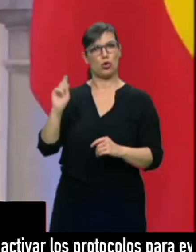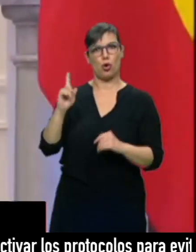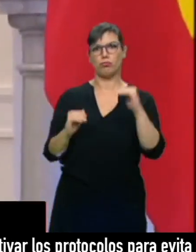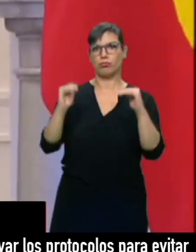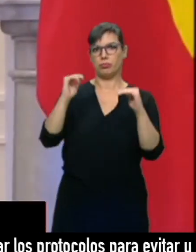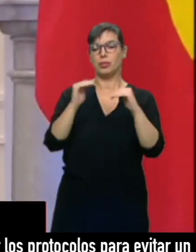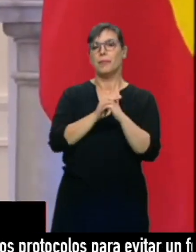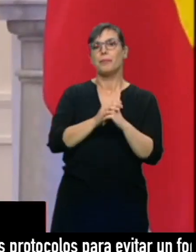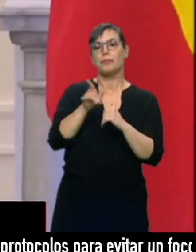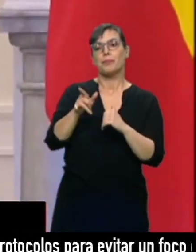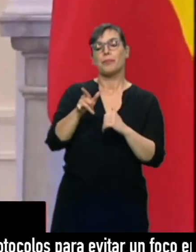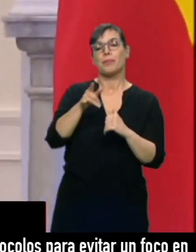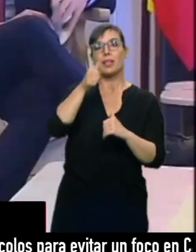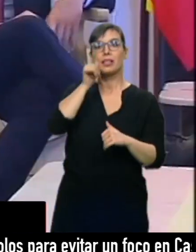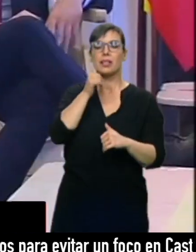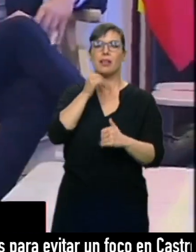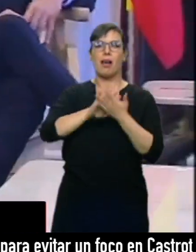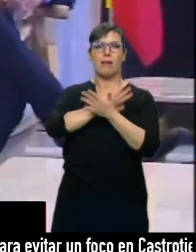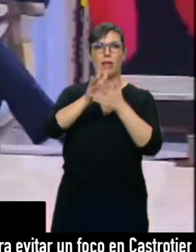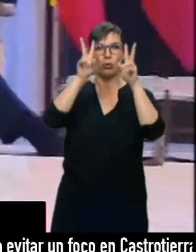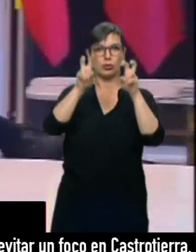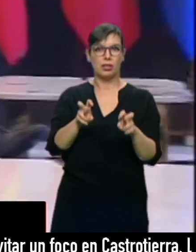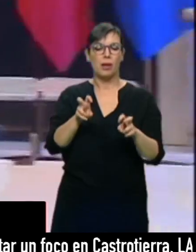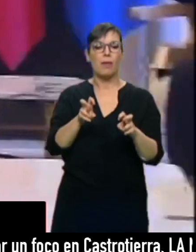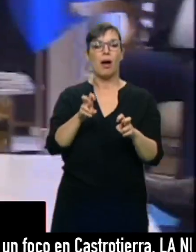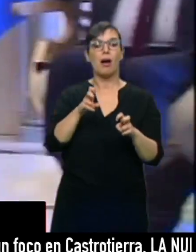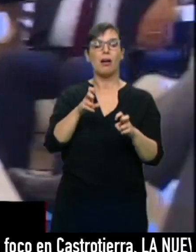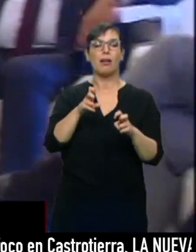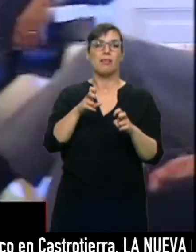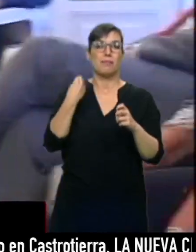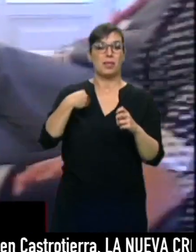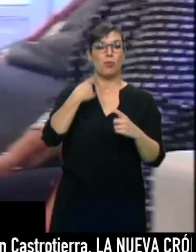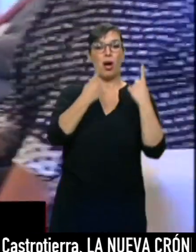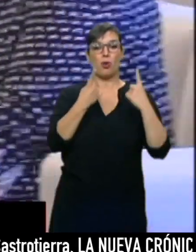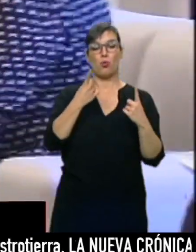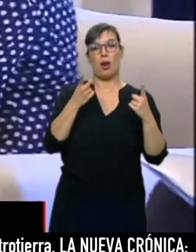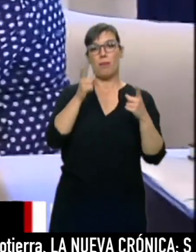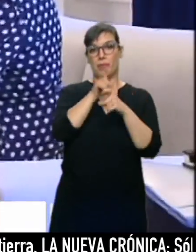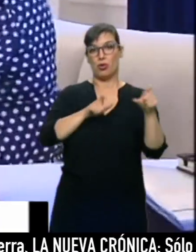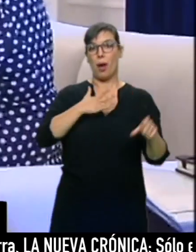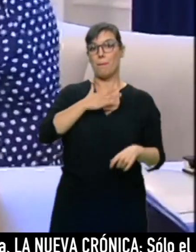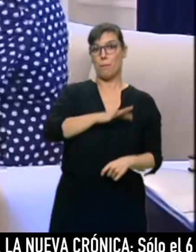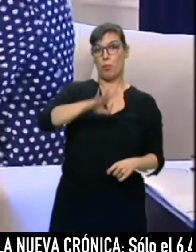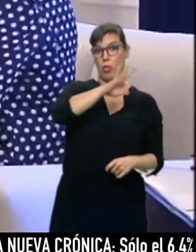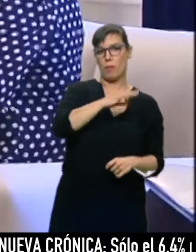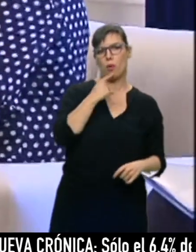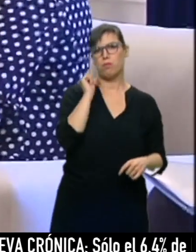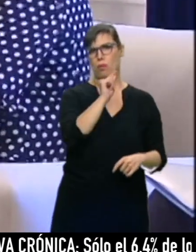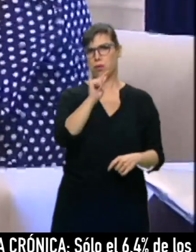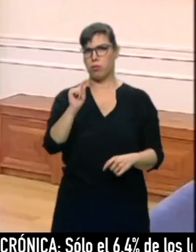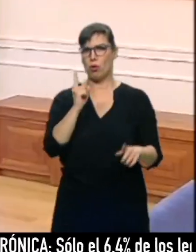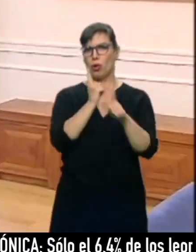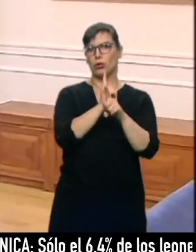periodistas realizados por Podemos en los últimos días. El presidente del Gobierno no ha querido valorar la actitud de sus socios.